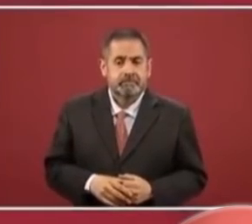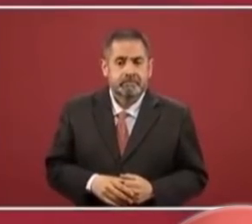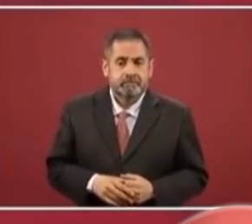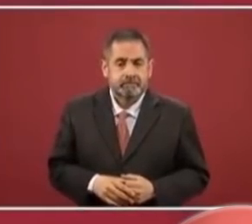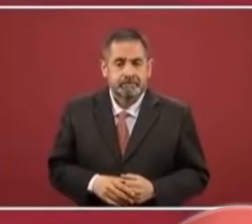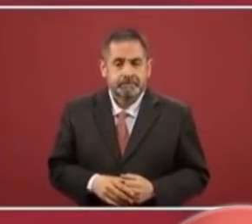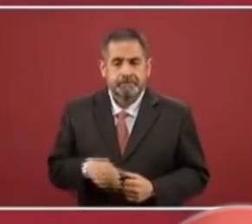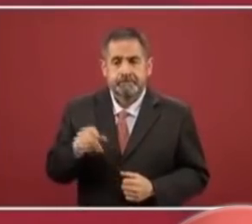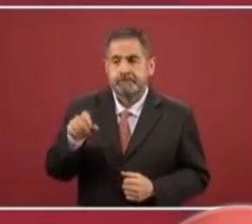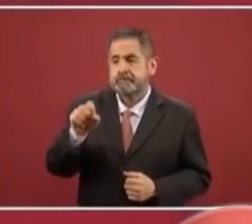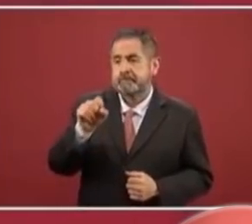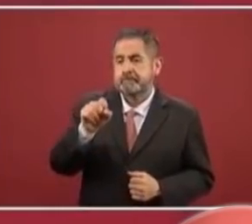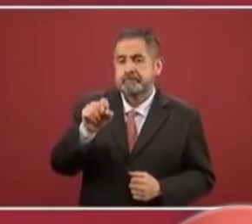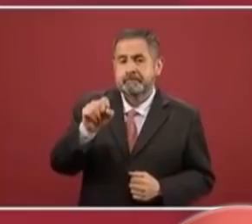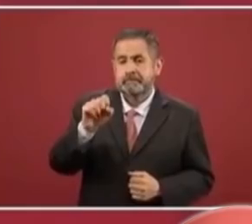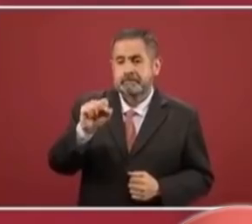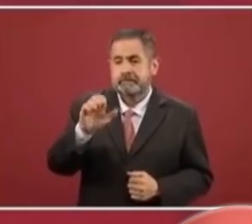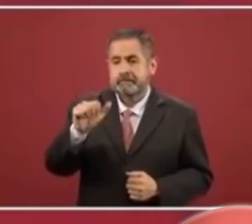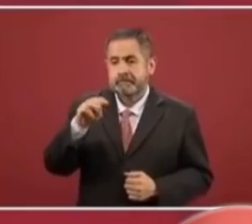la Secretaría de Marina